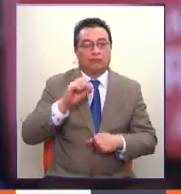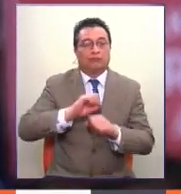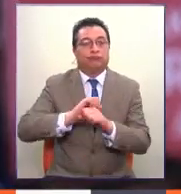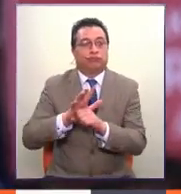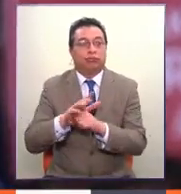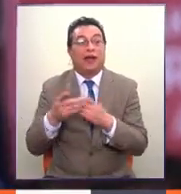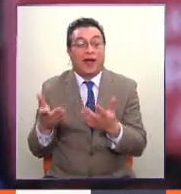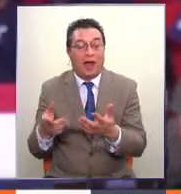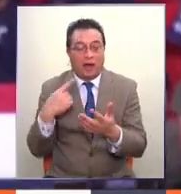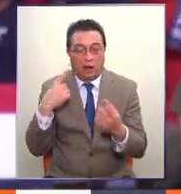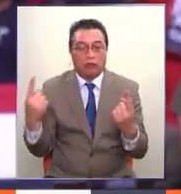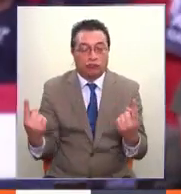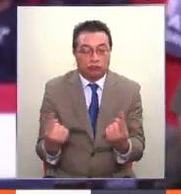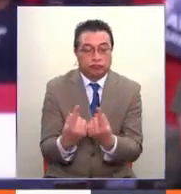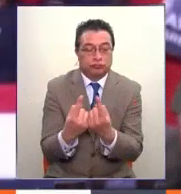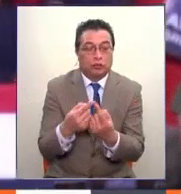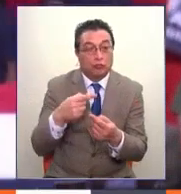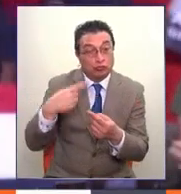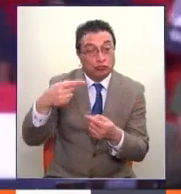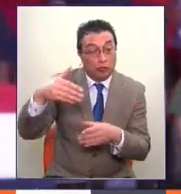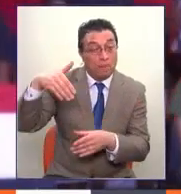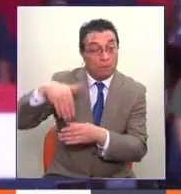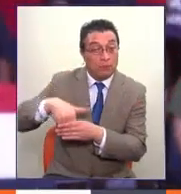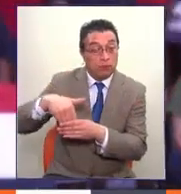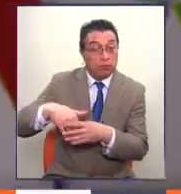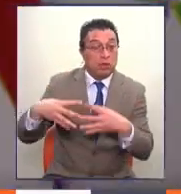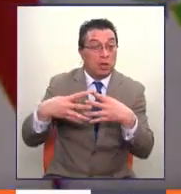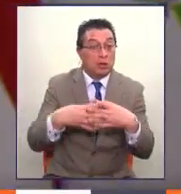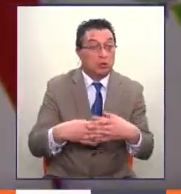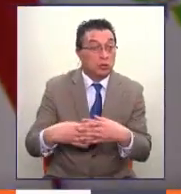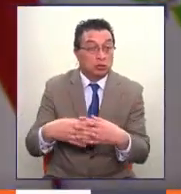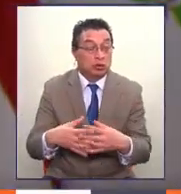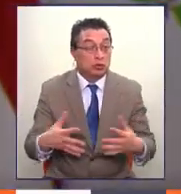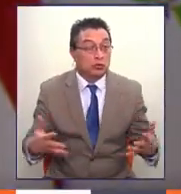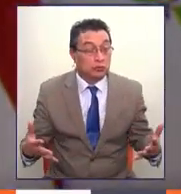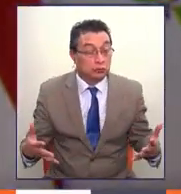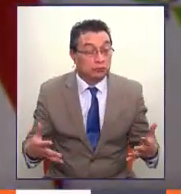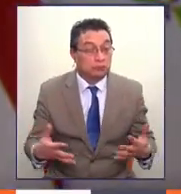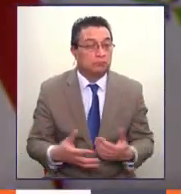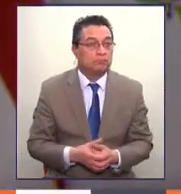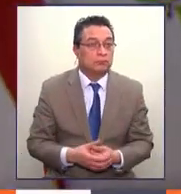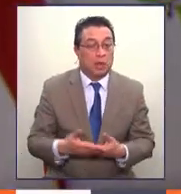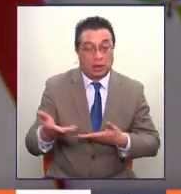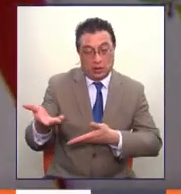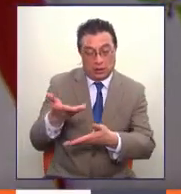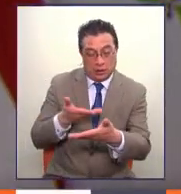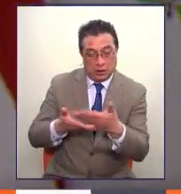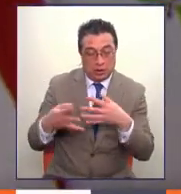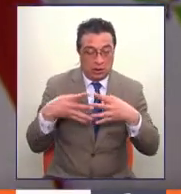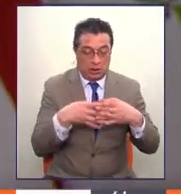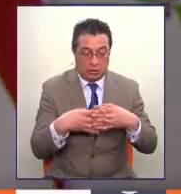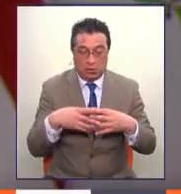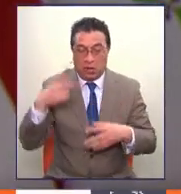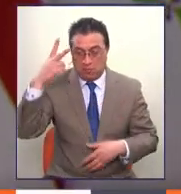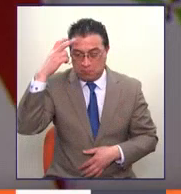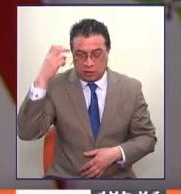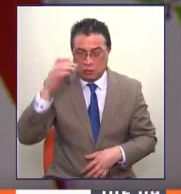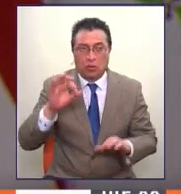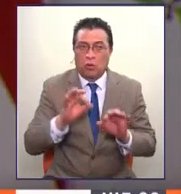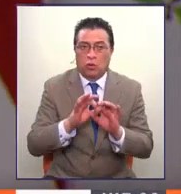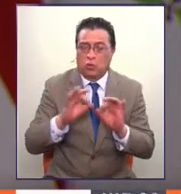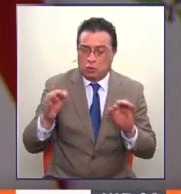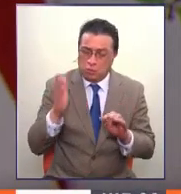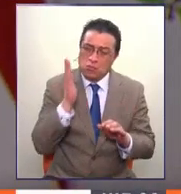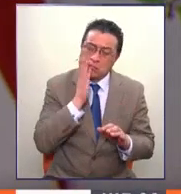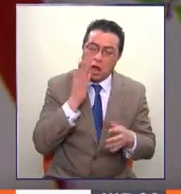que tiene este encuentro con las próximas elecciones estadounidenses. La relación entre Estados Unidos y México nunca ha sido más cercana